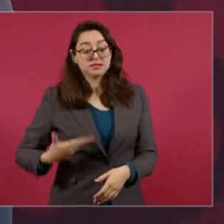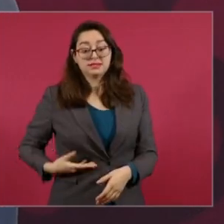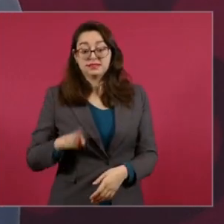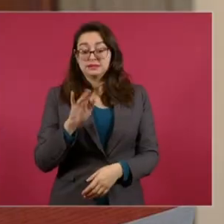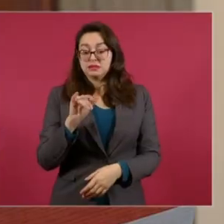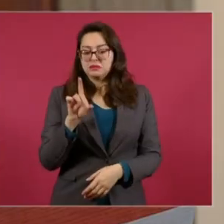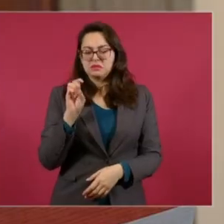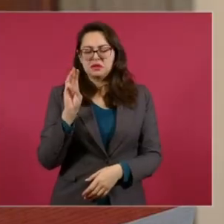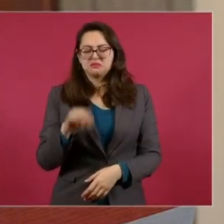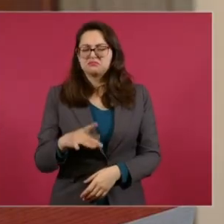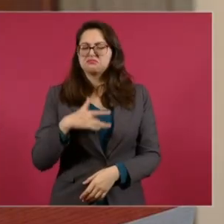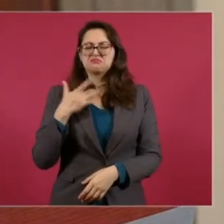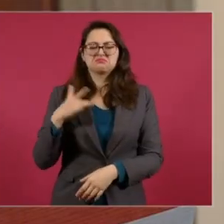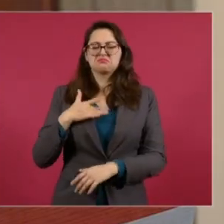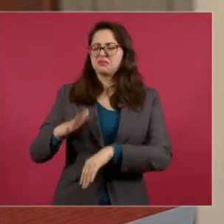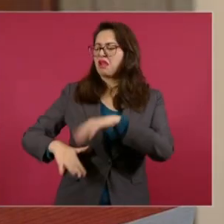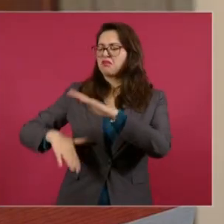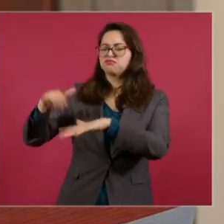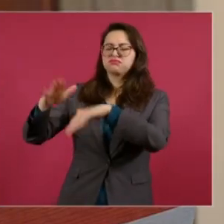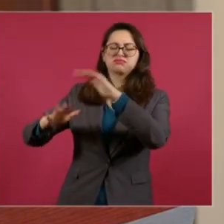presidente Biden. Todos los demás